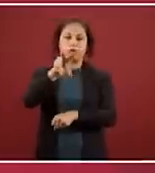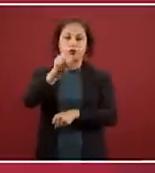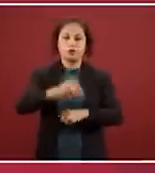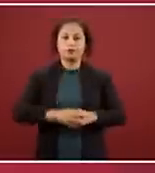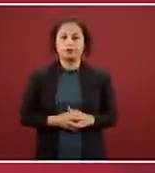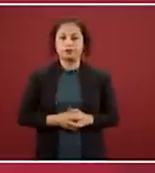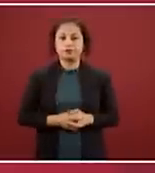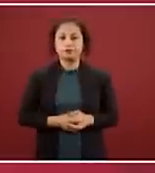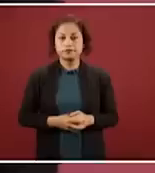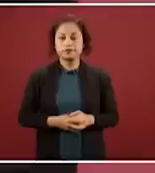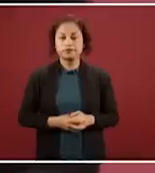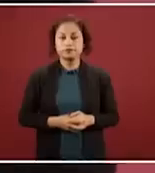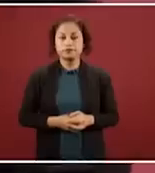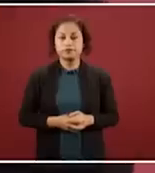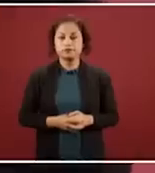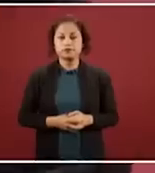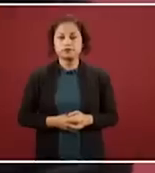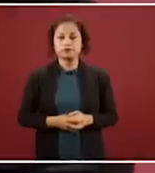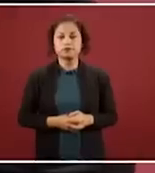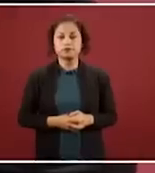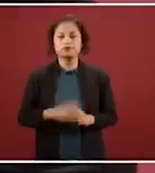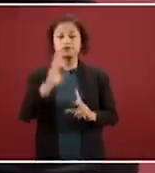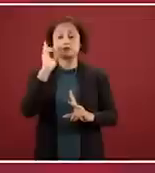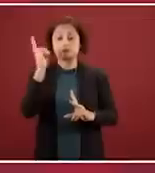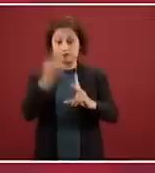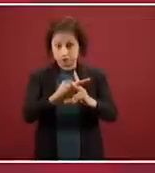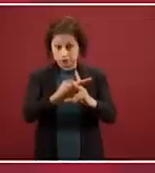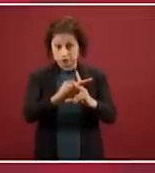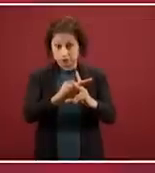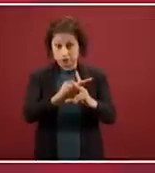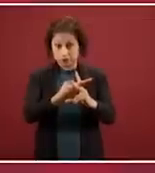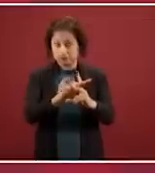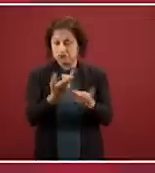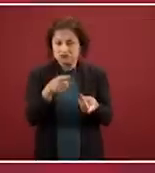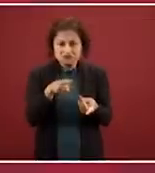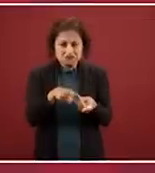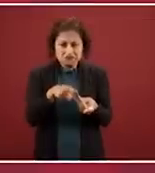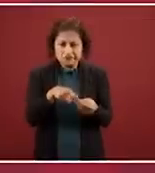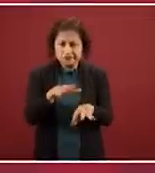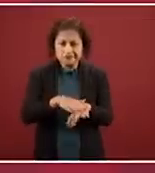Los homicidios se concentran básicamente